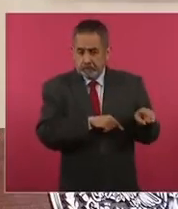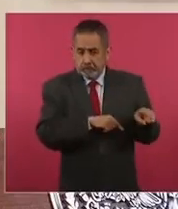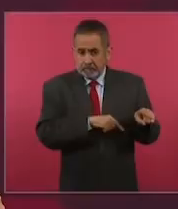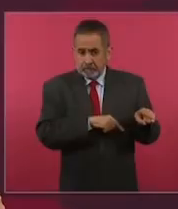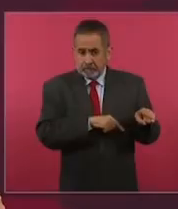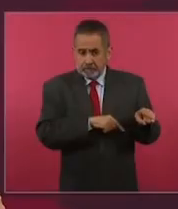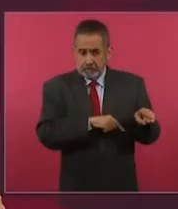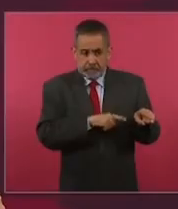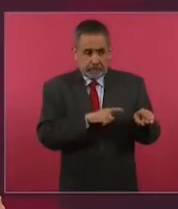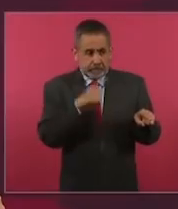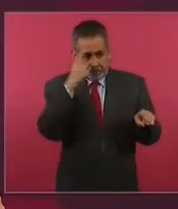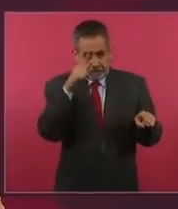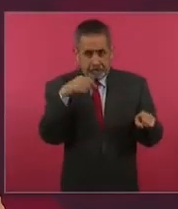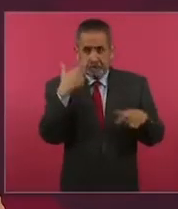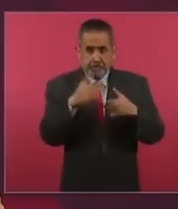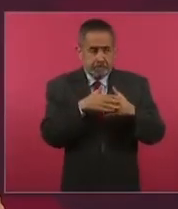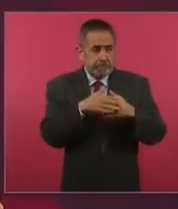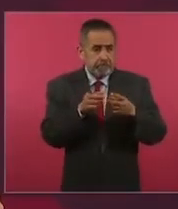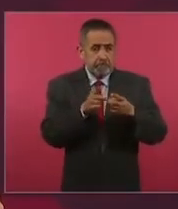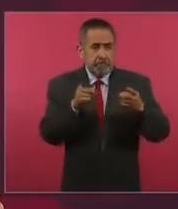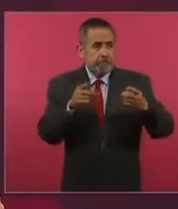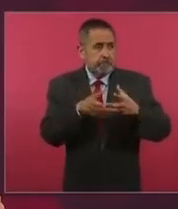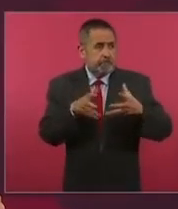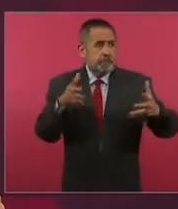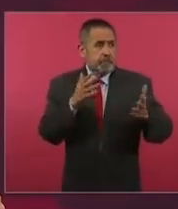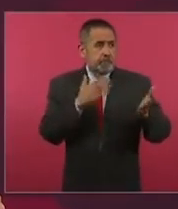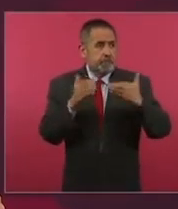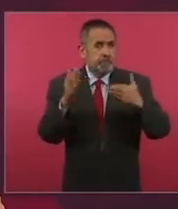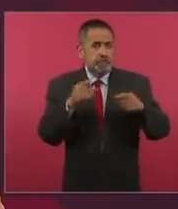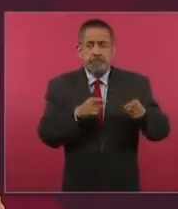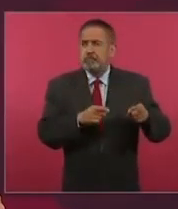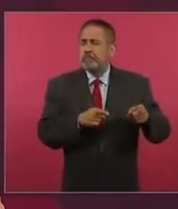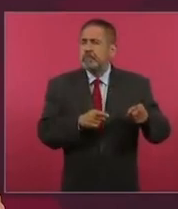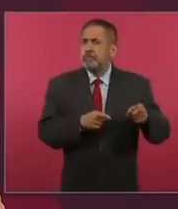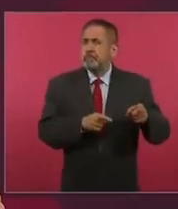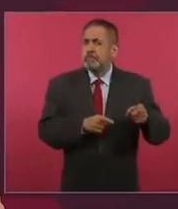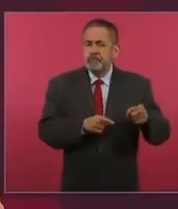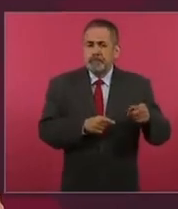de desarrollo, es